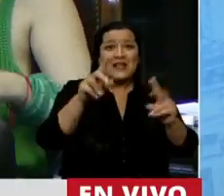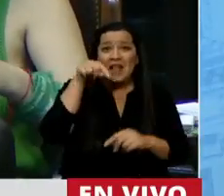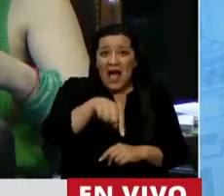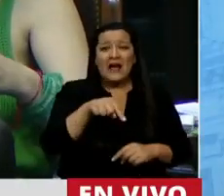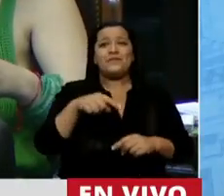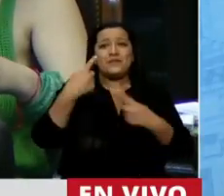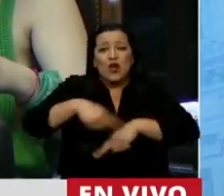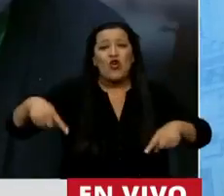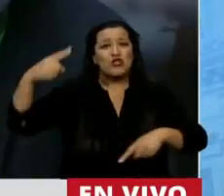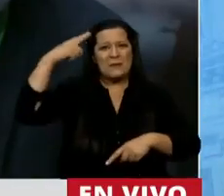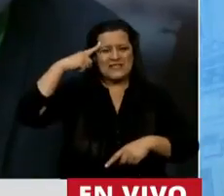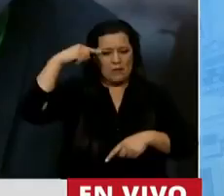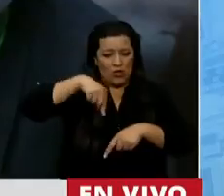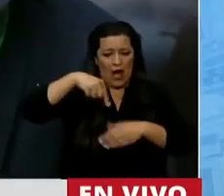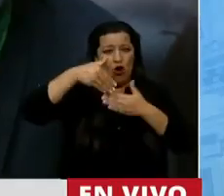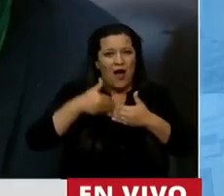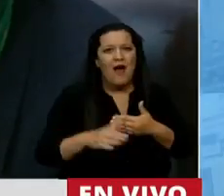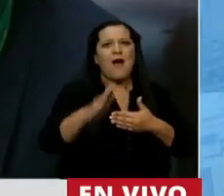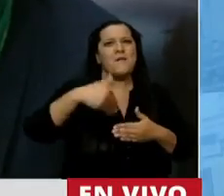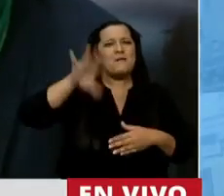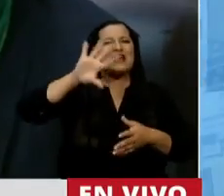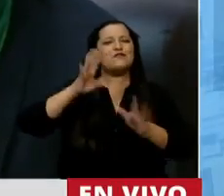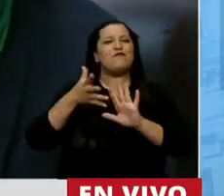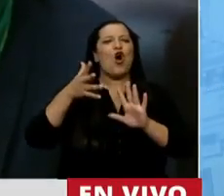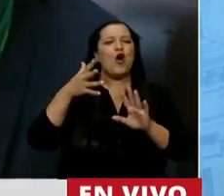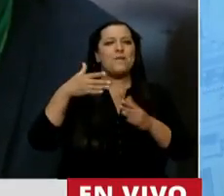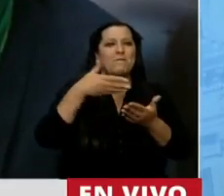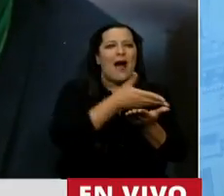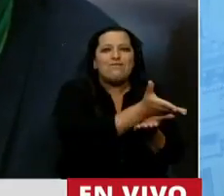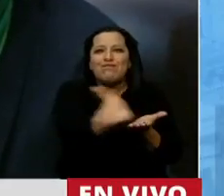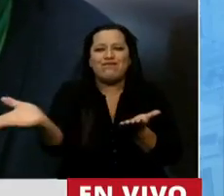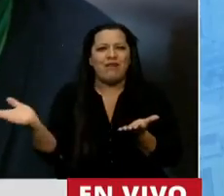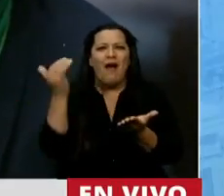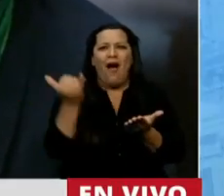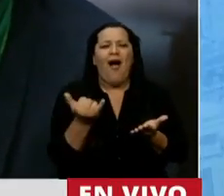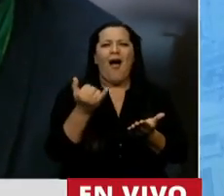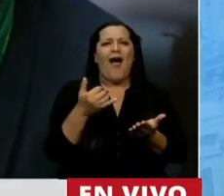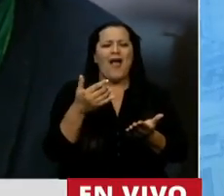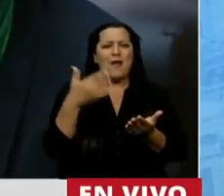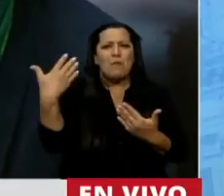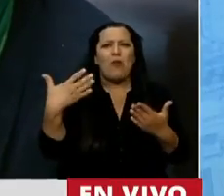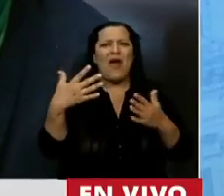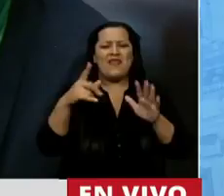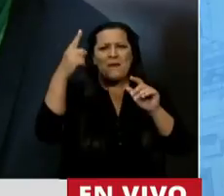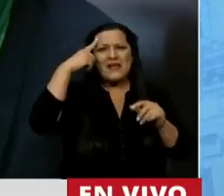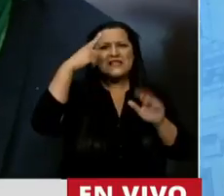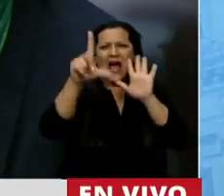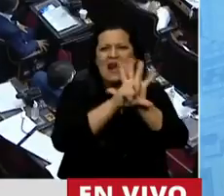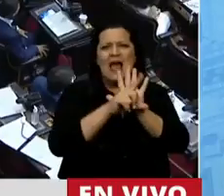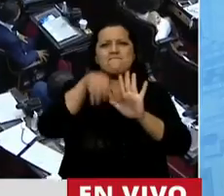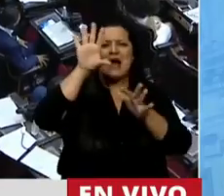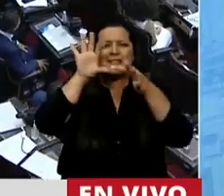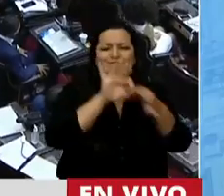lo que pensemos de aquí en adelante tenga una mirada mucho más amplia y nos haga pensar leyes que siempre estén vinculadas a la